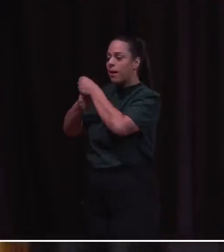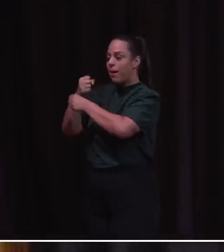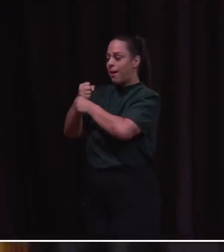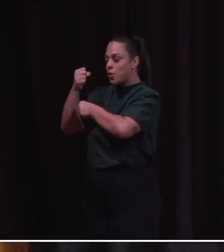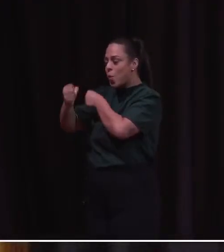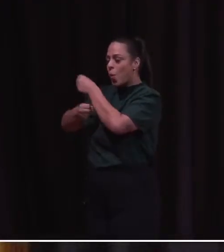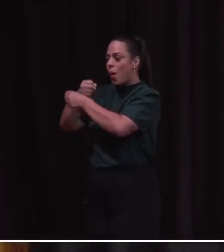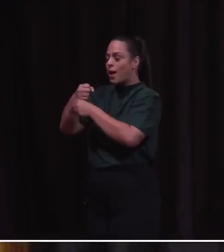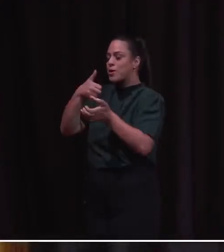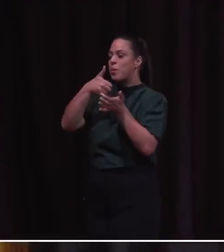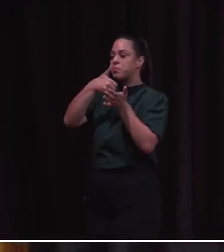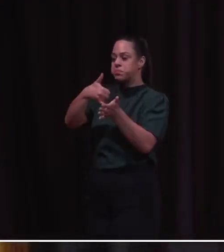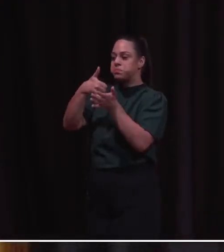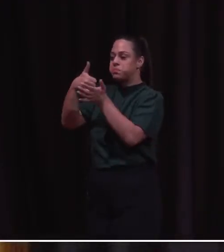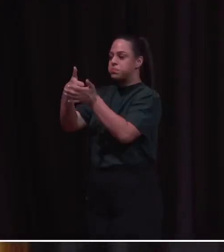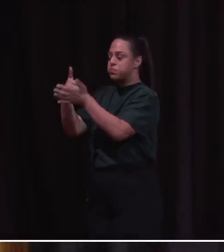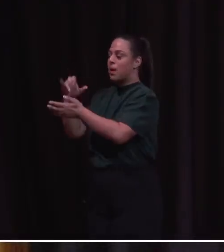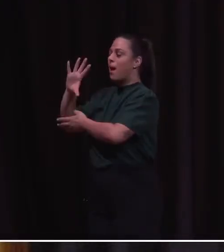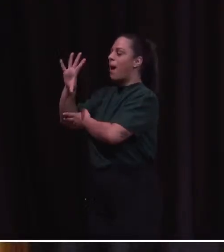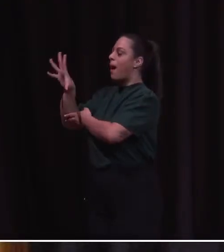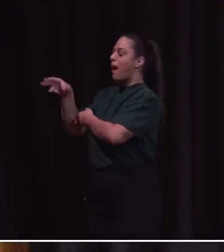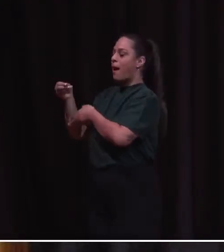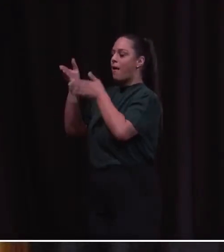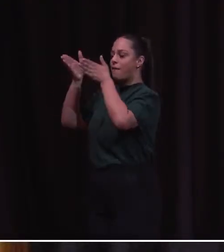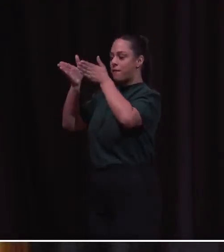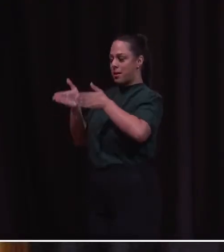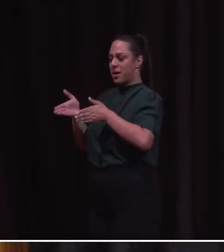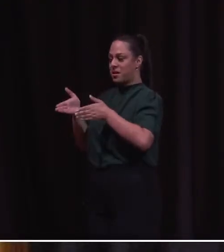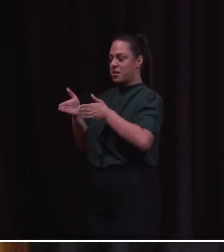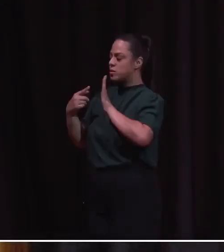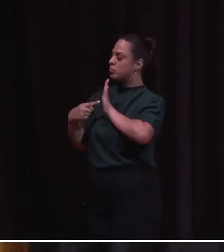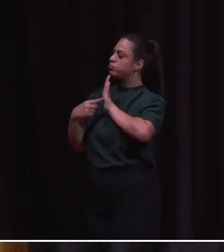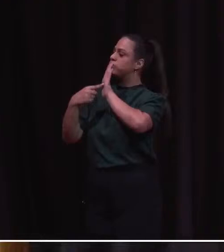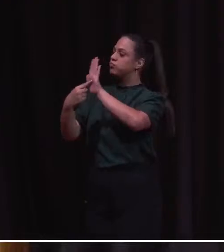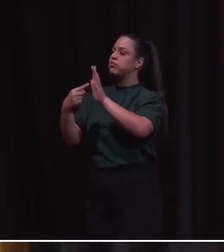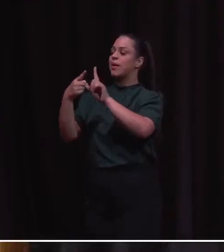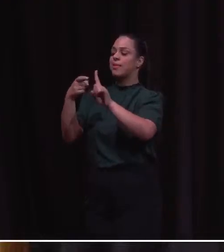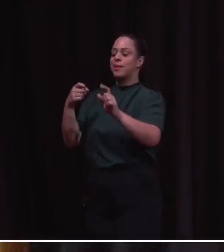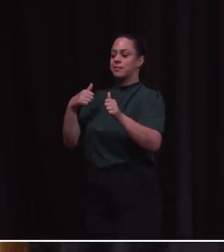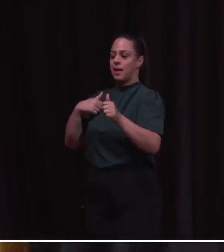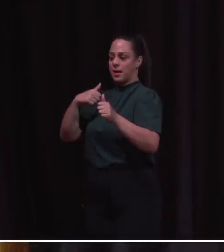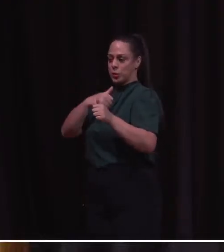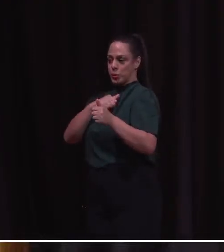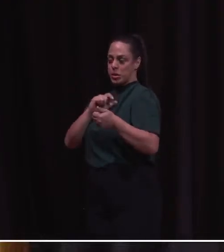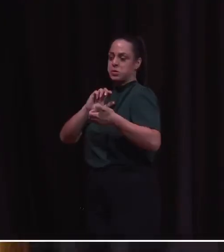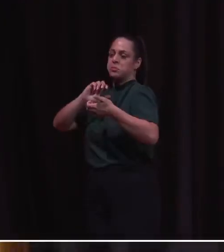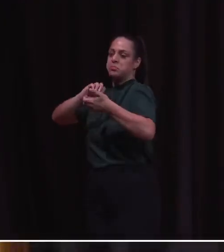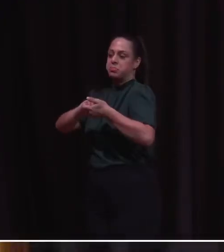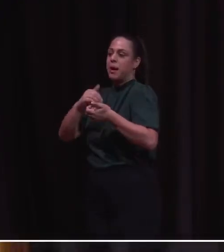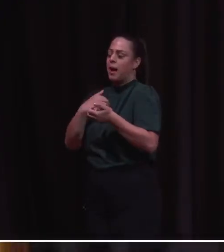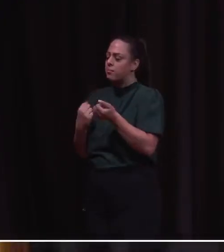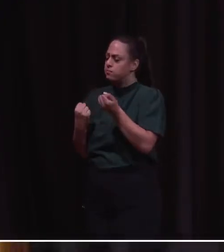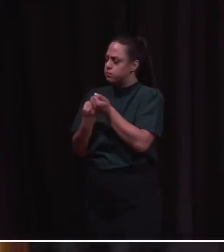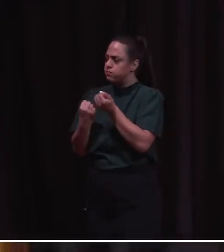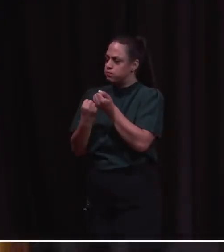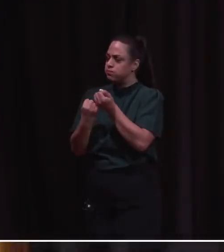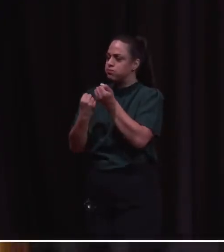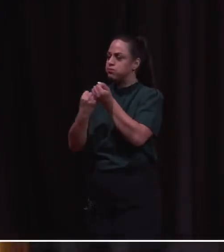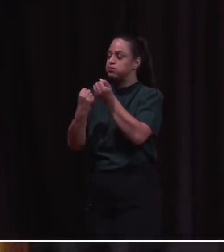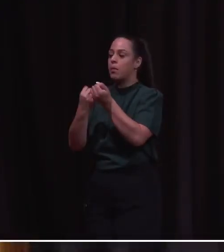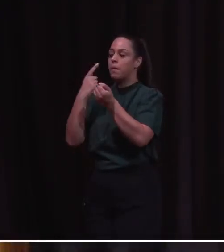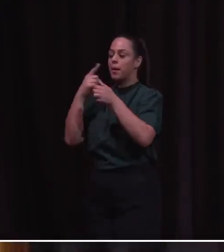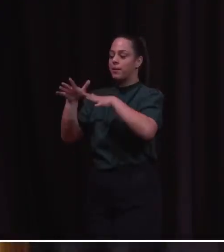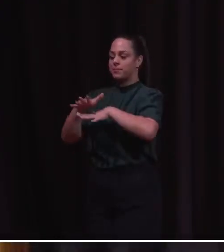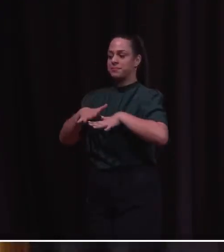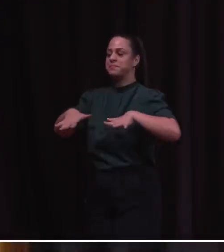otorga el Premio Africanista Distinguido a una persona miembro de la asociación que ha realizado contribuciones extraordinarias al